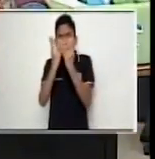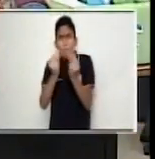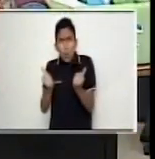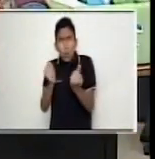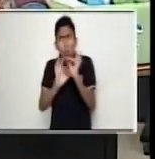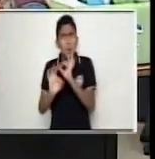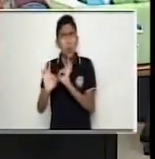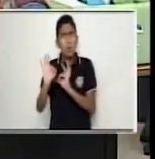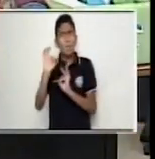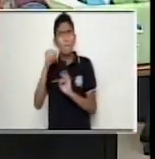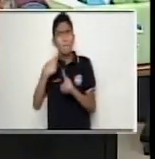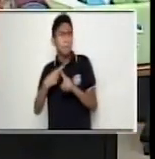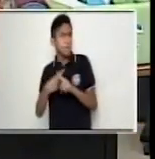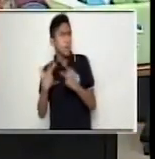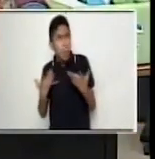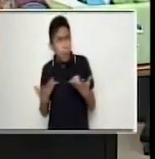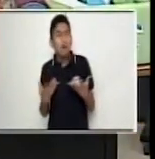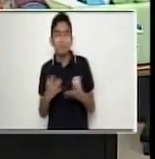respuesta.